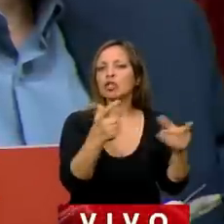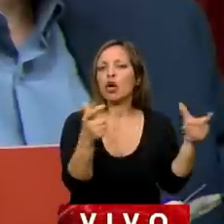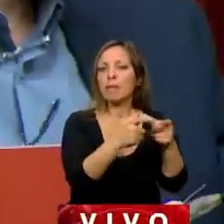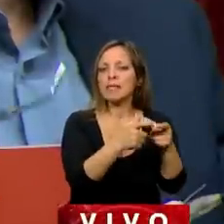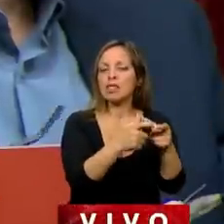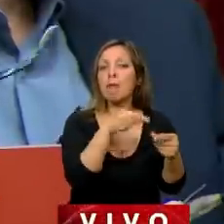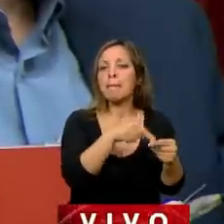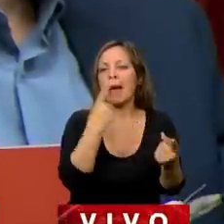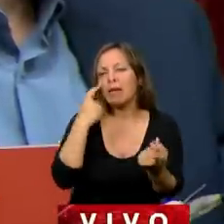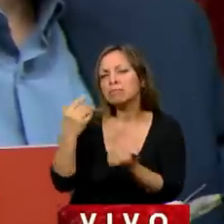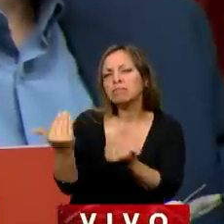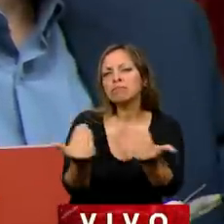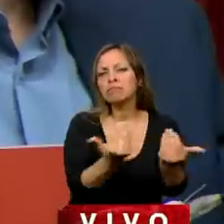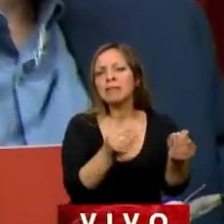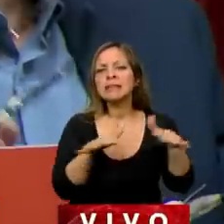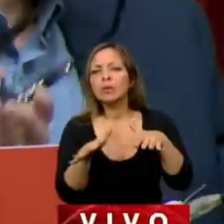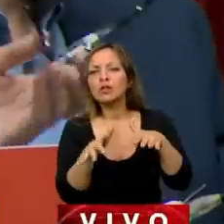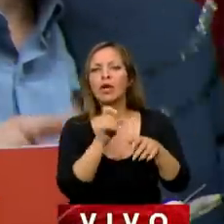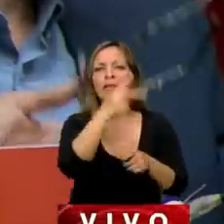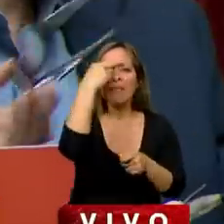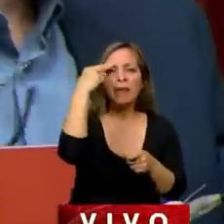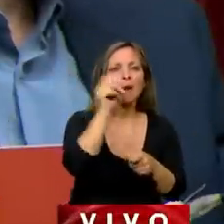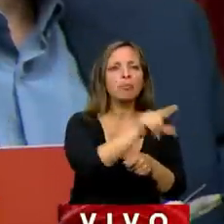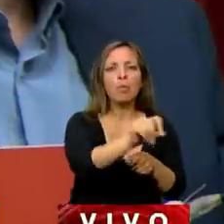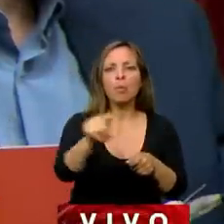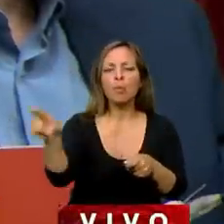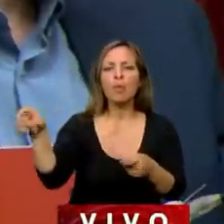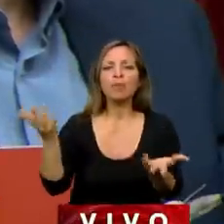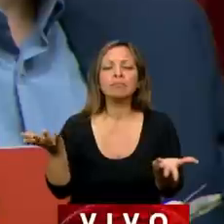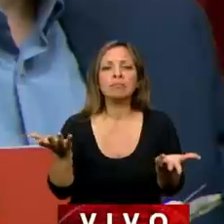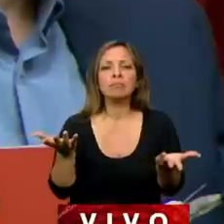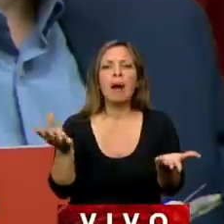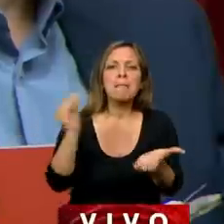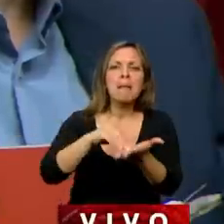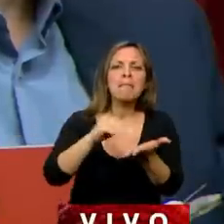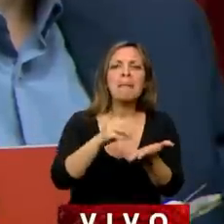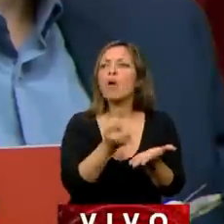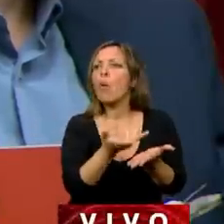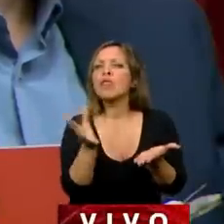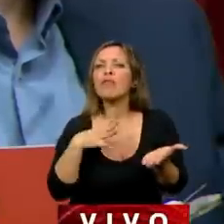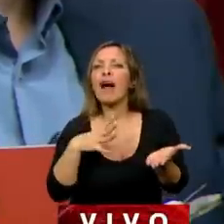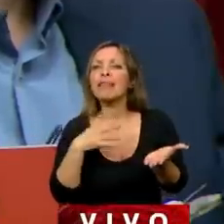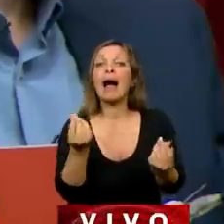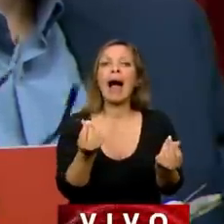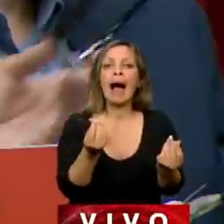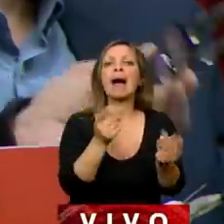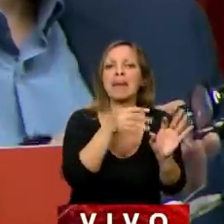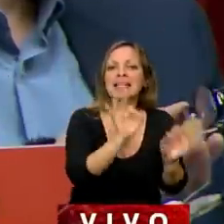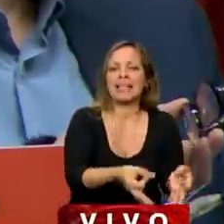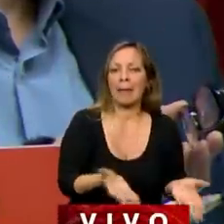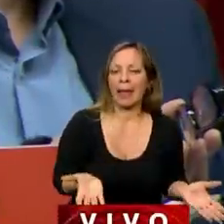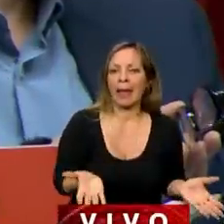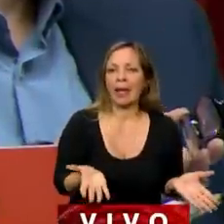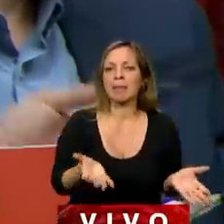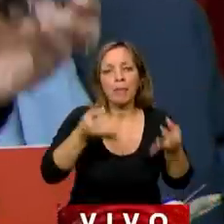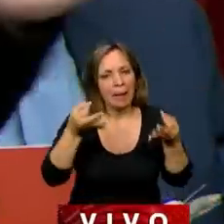necesidades de la enfermería en cada centro de salud. ¿Cuántos más enfermeras y enfermeros hacen falta para hacer correctamente la tarea? No en